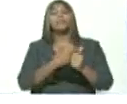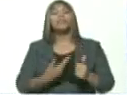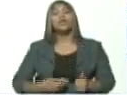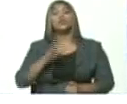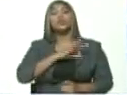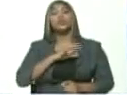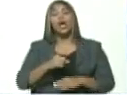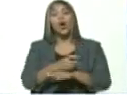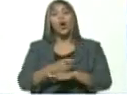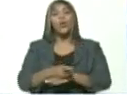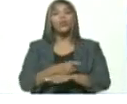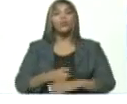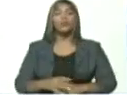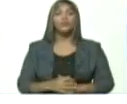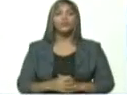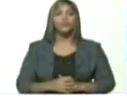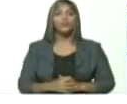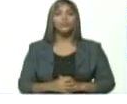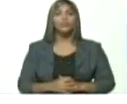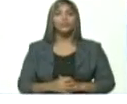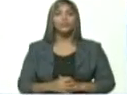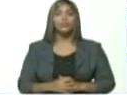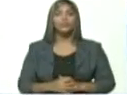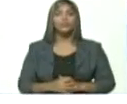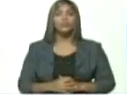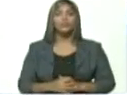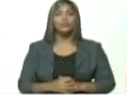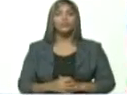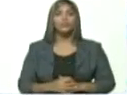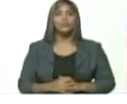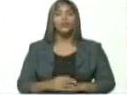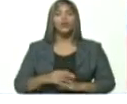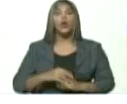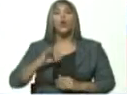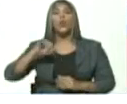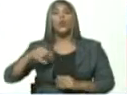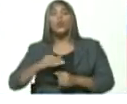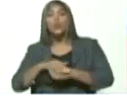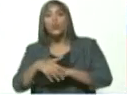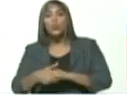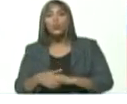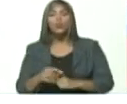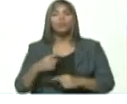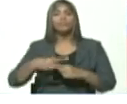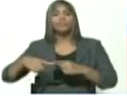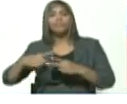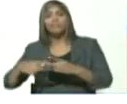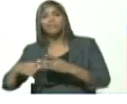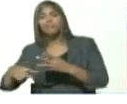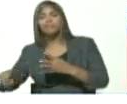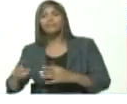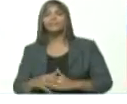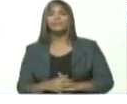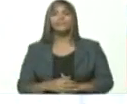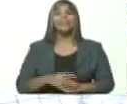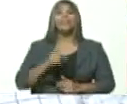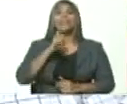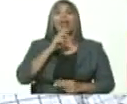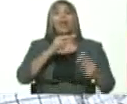de gobierno, Julito, Rodríguez, Reynol, los